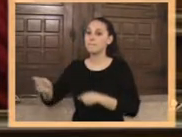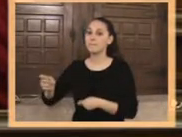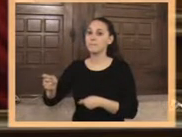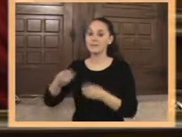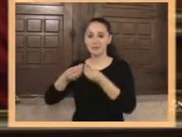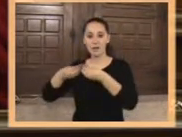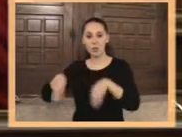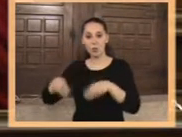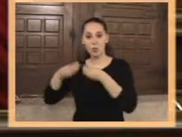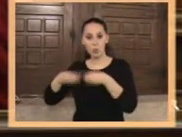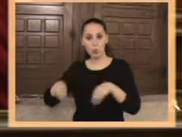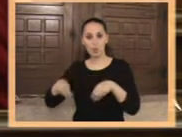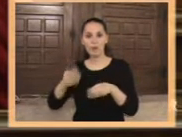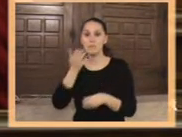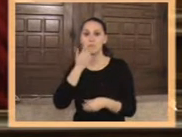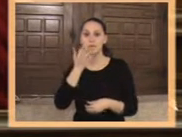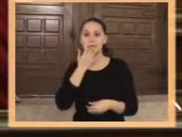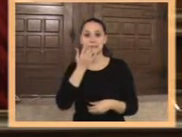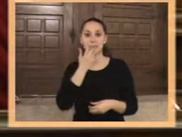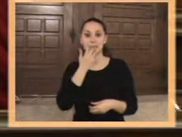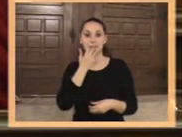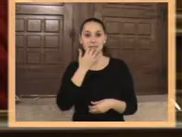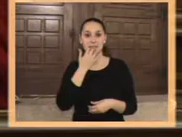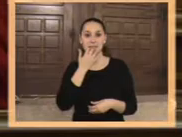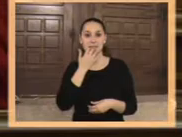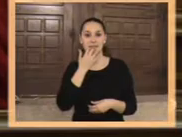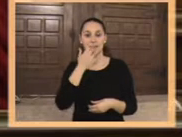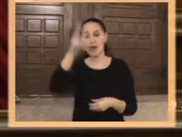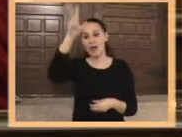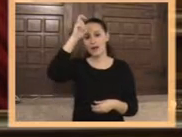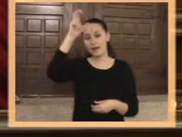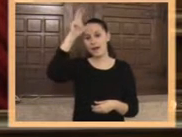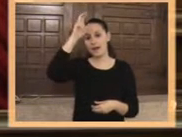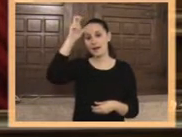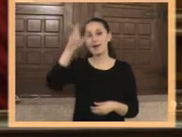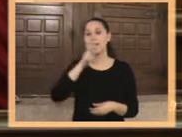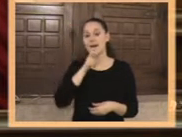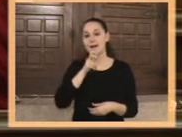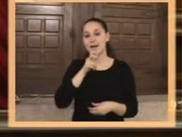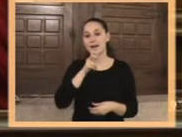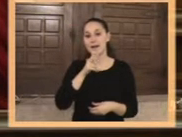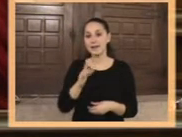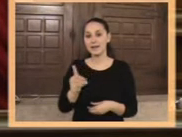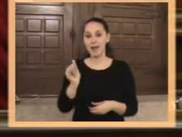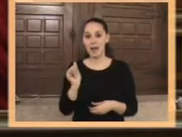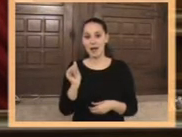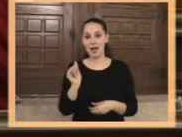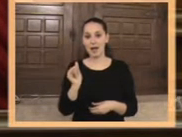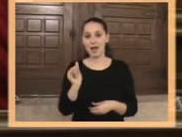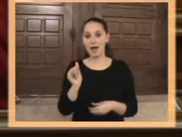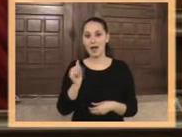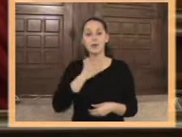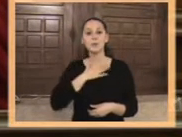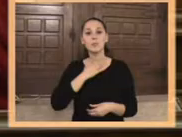procedentes de explotaciones con gallinas ponedoras de menos de 50, con menos de 50 gallinas ponedoras, es lo que quería decir.